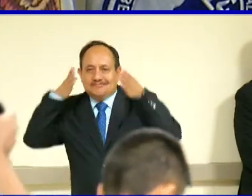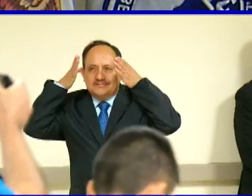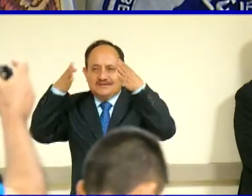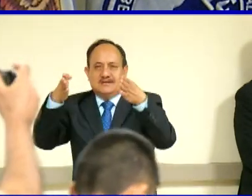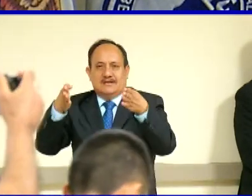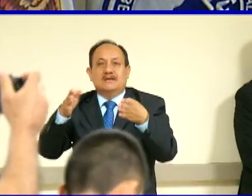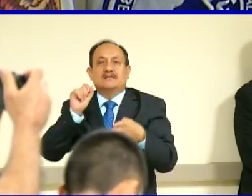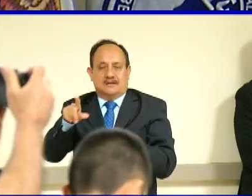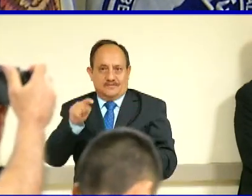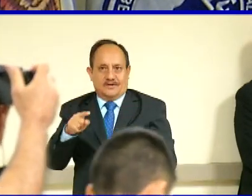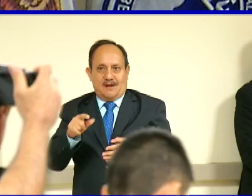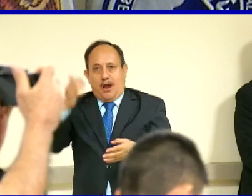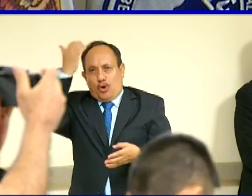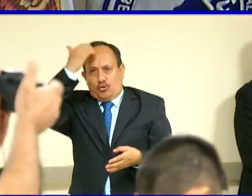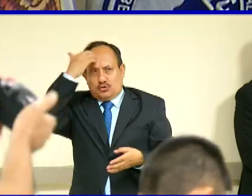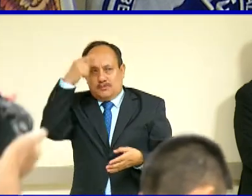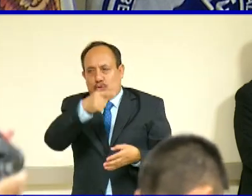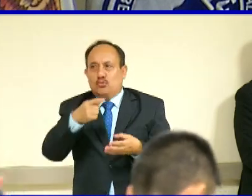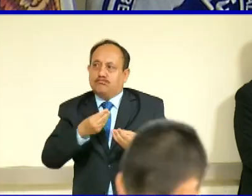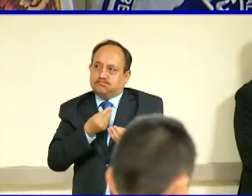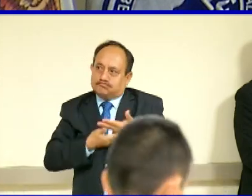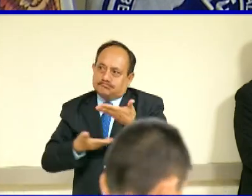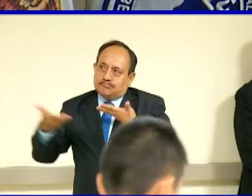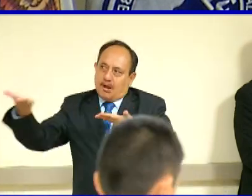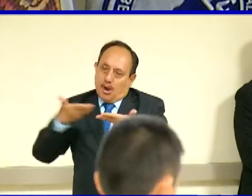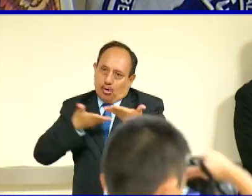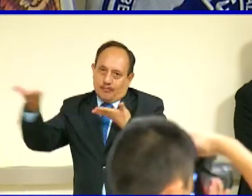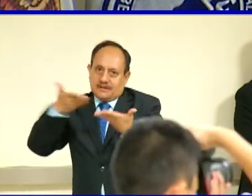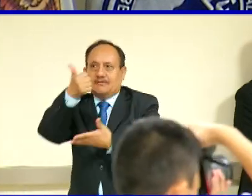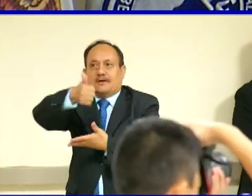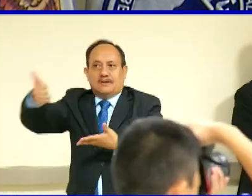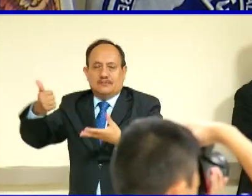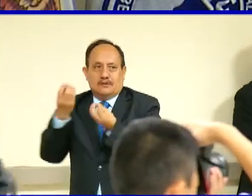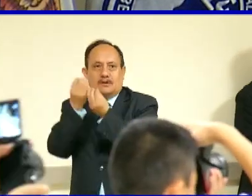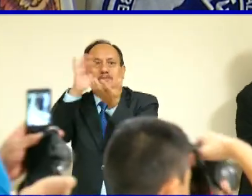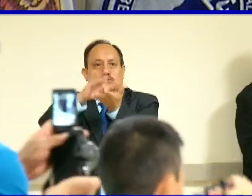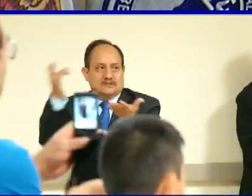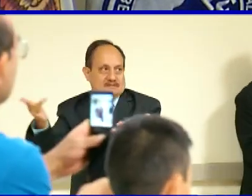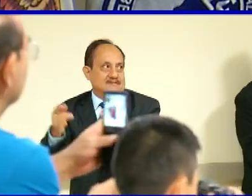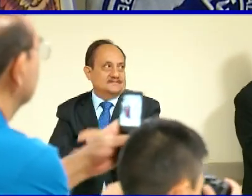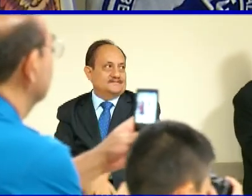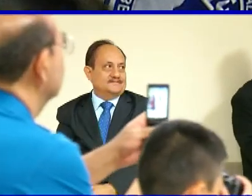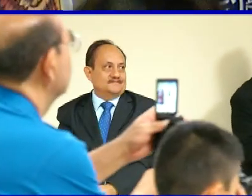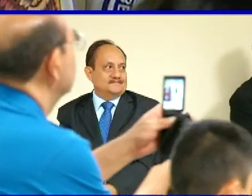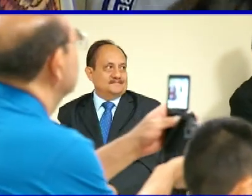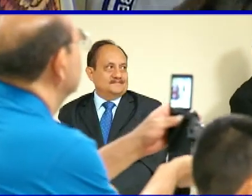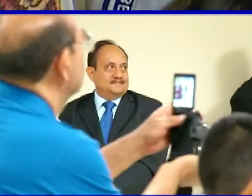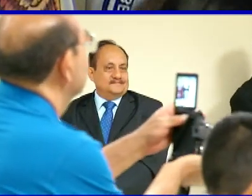sobre todo al conocimiento que has compartido con cada uno de nosotros. Muchas gracias. Muchísimas gracias.